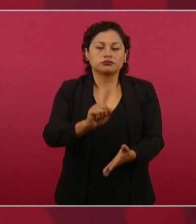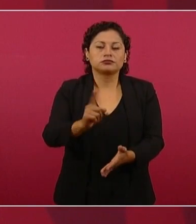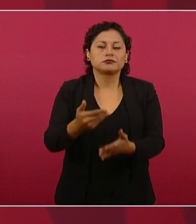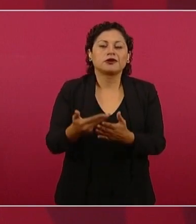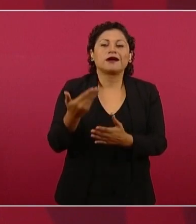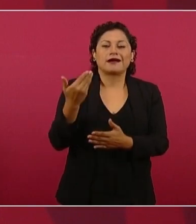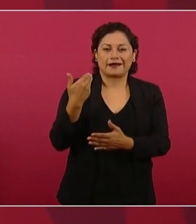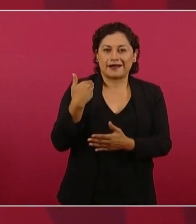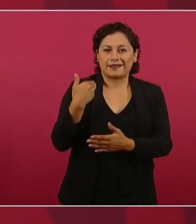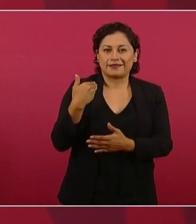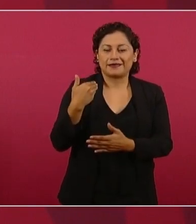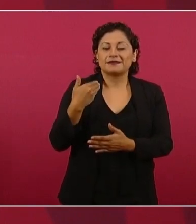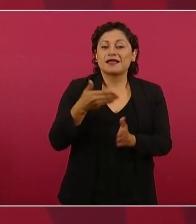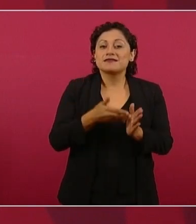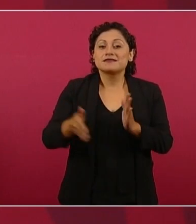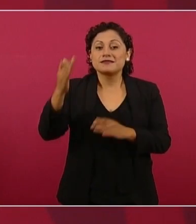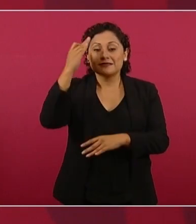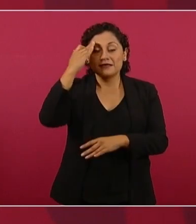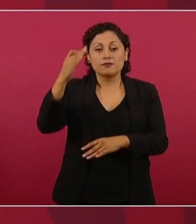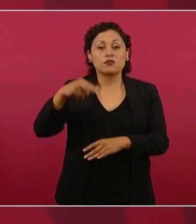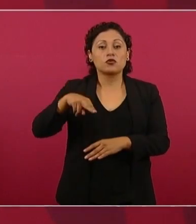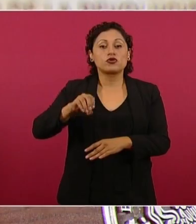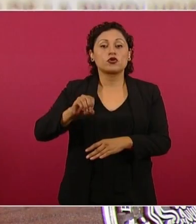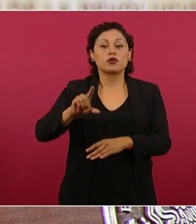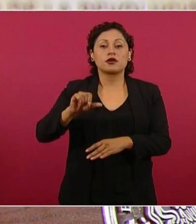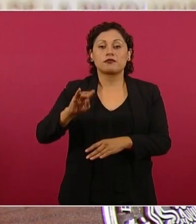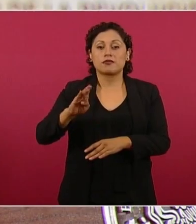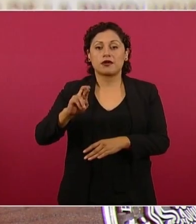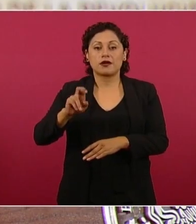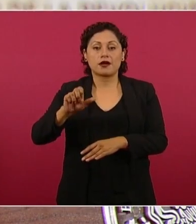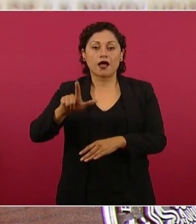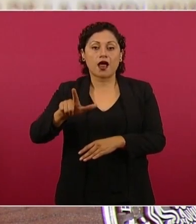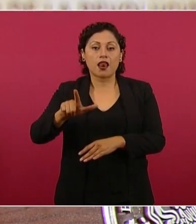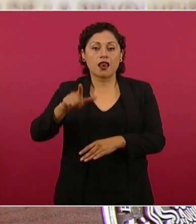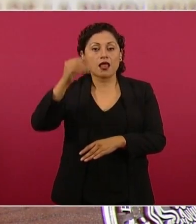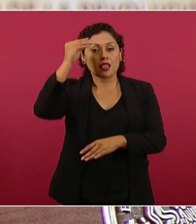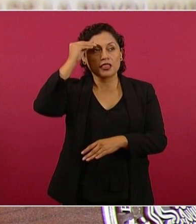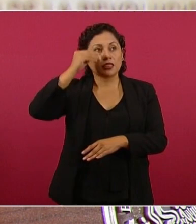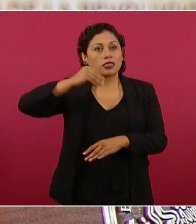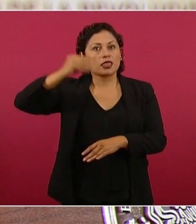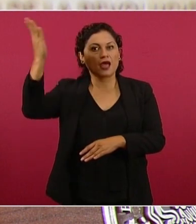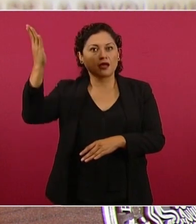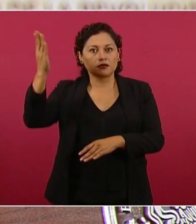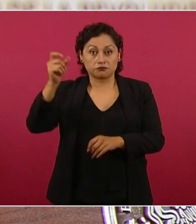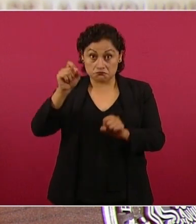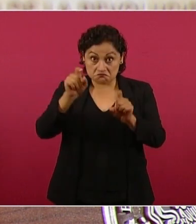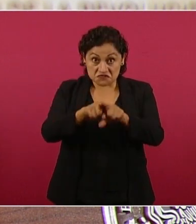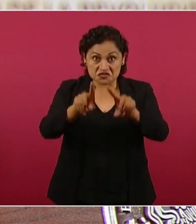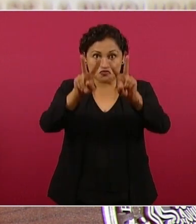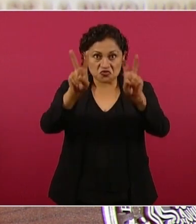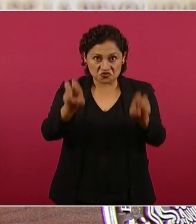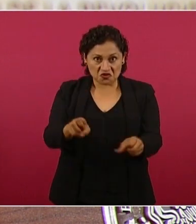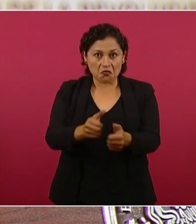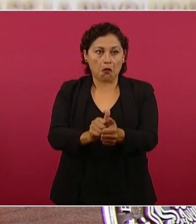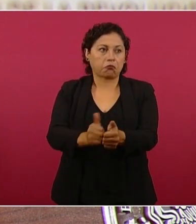porque también en eso se retrocedió. Bueno,